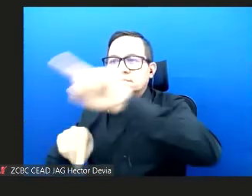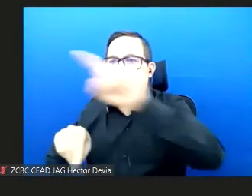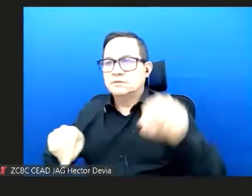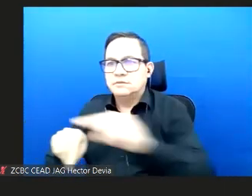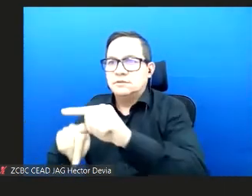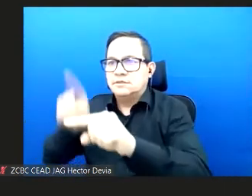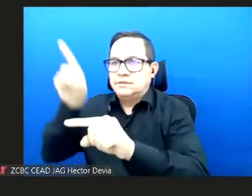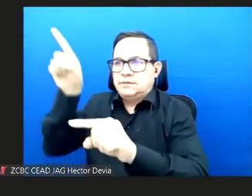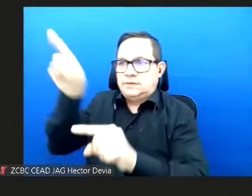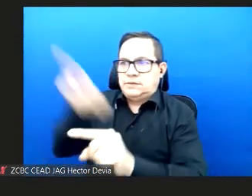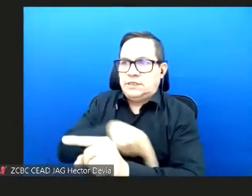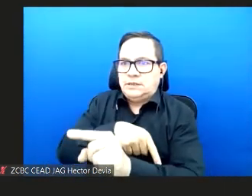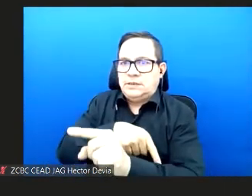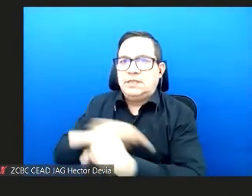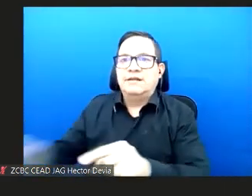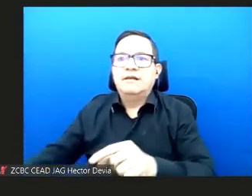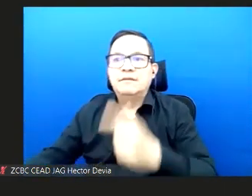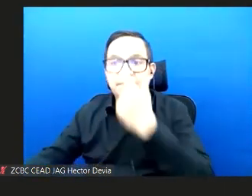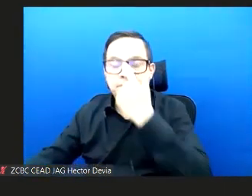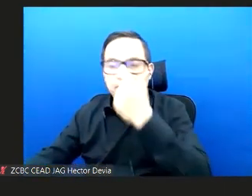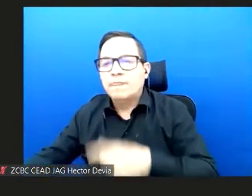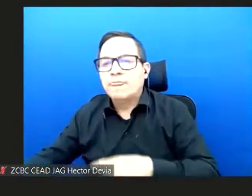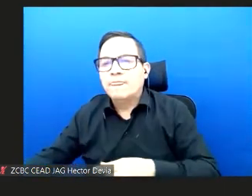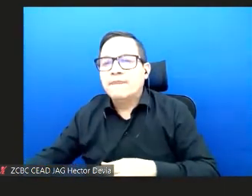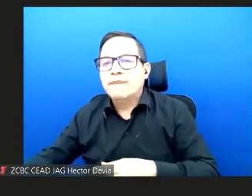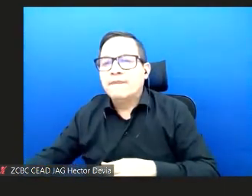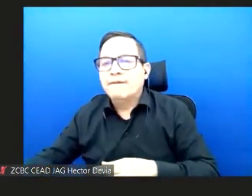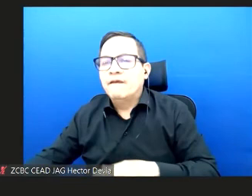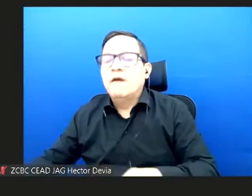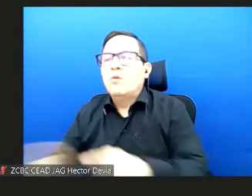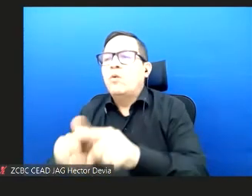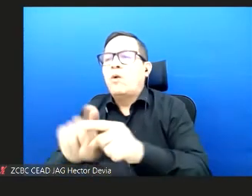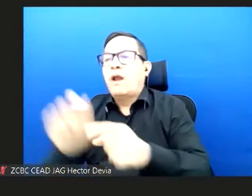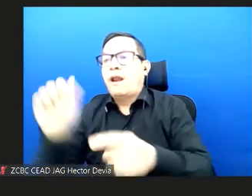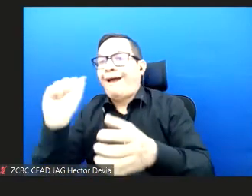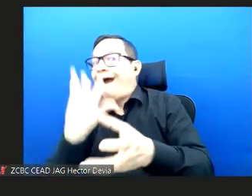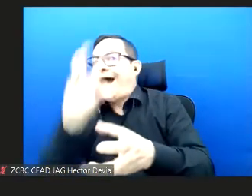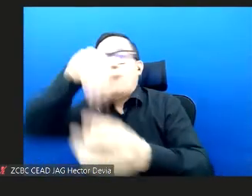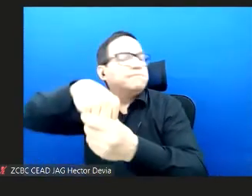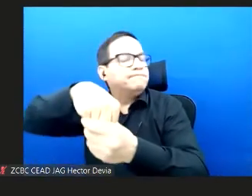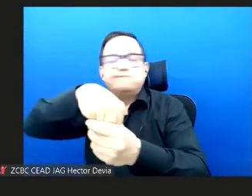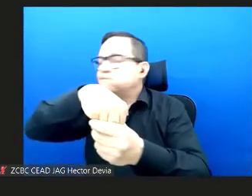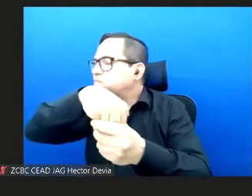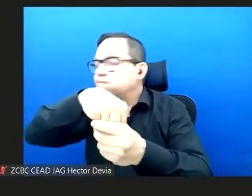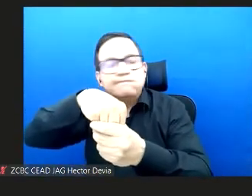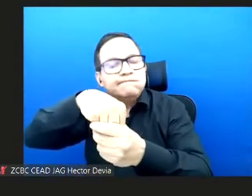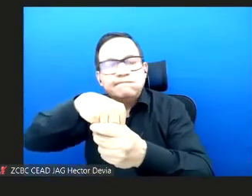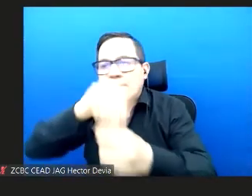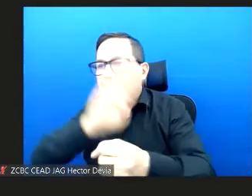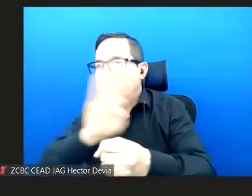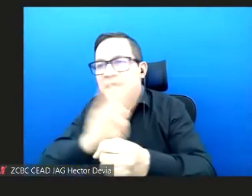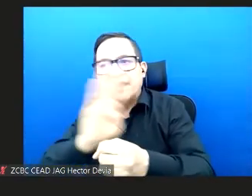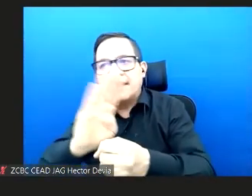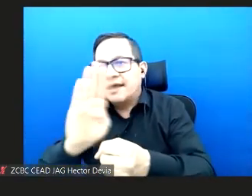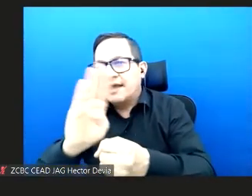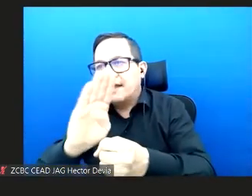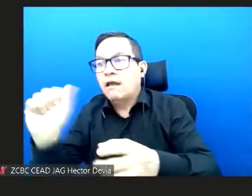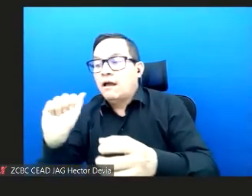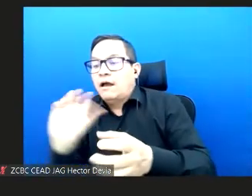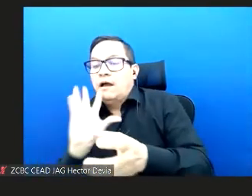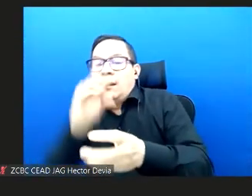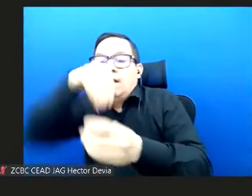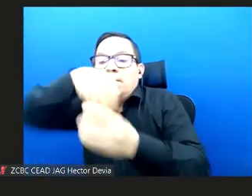A no es un subconjunto de B o no está contenido en B, ¿sí? Como lo estamos viendo acá. Es importante esa